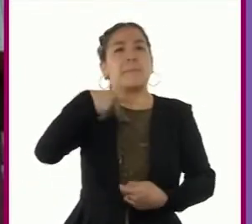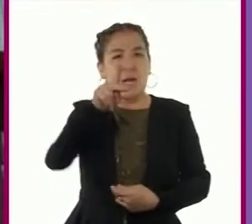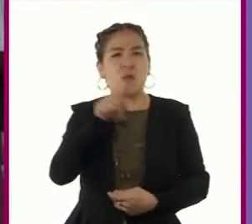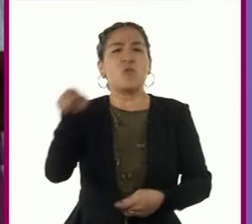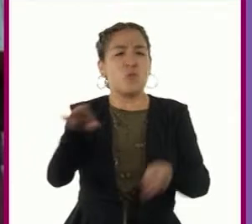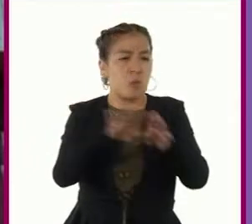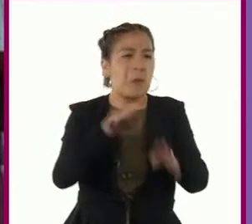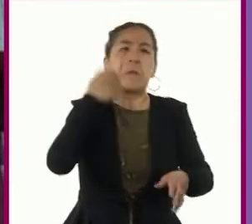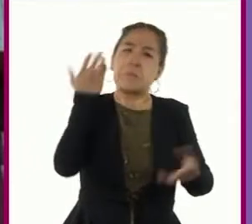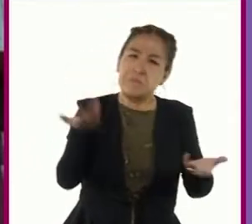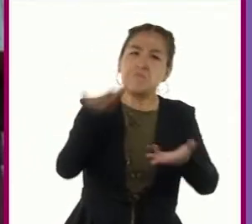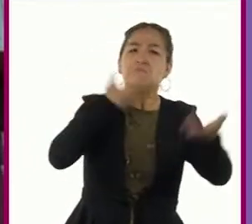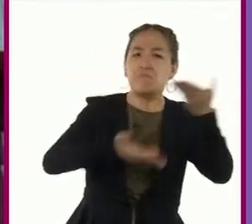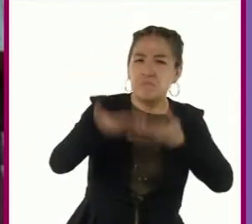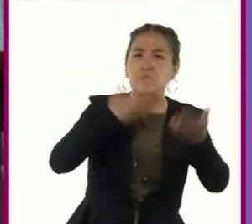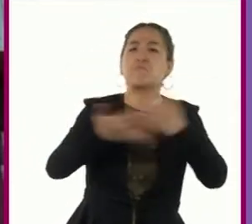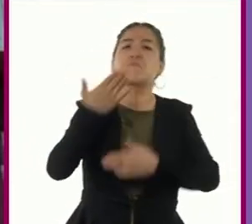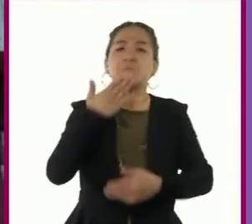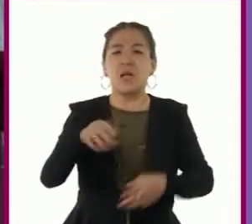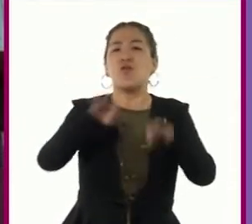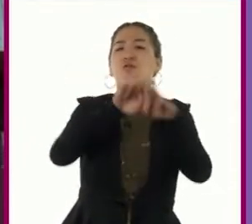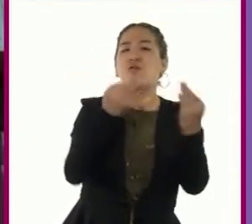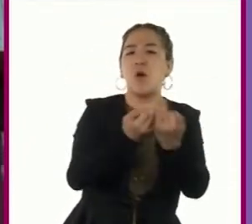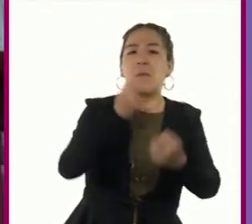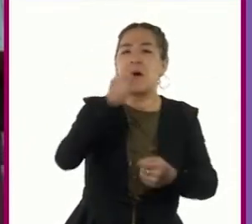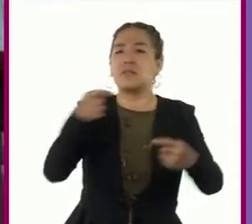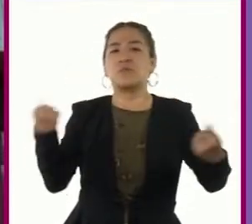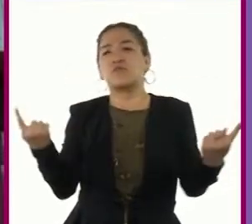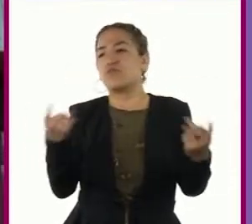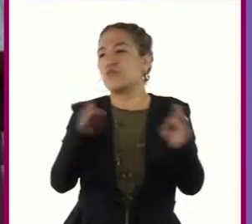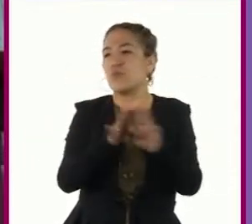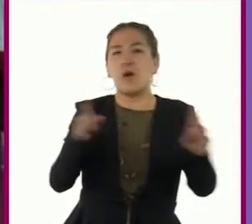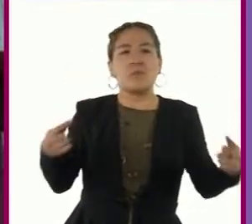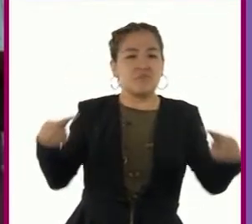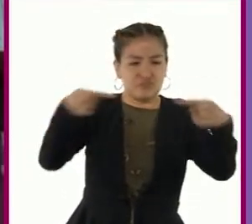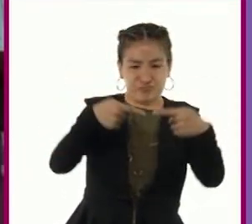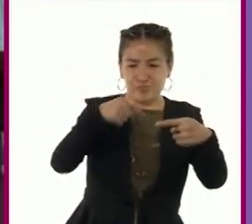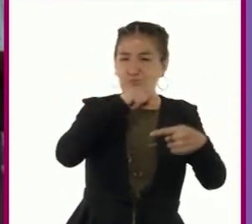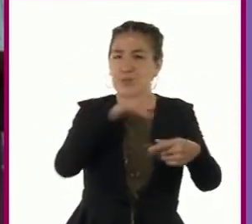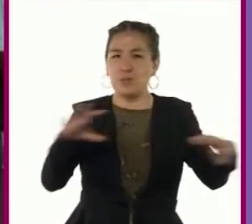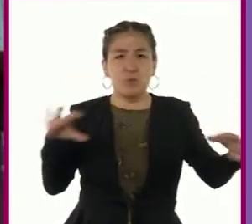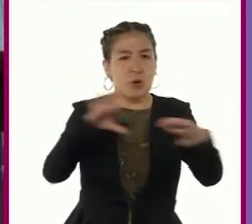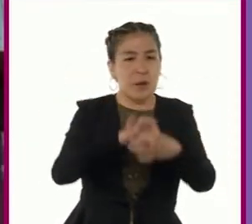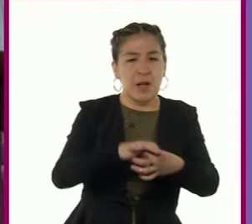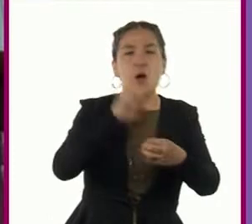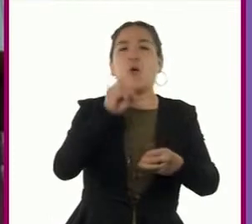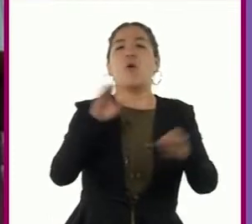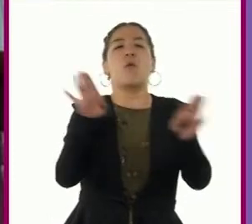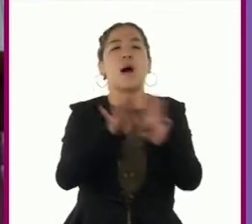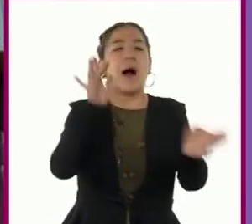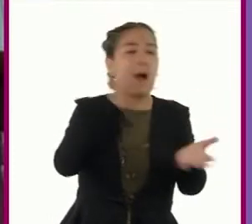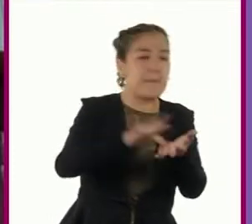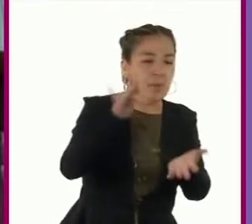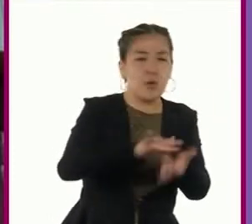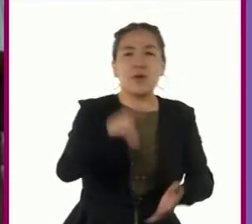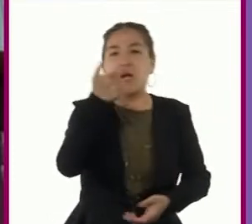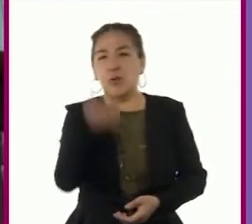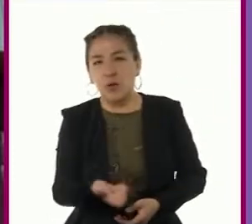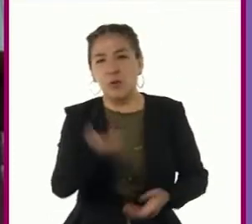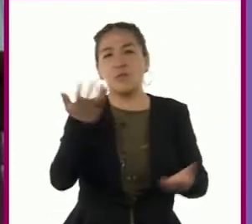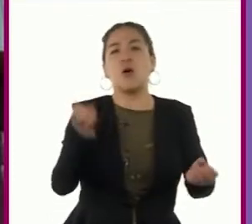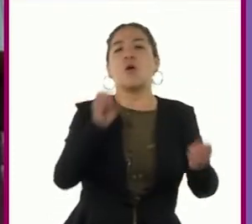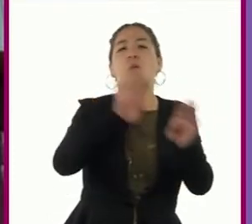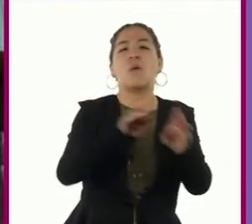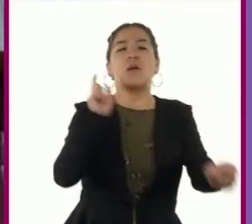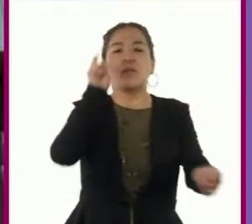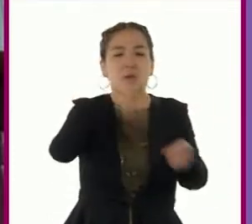ellos y participa de forma directa o indirecta, ya sea mediante contribuciones económicas al partido,